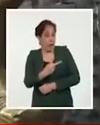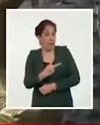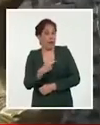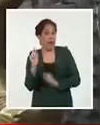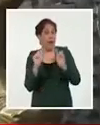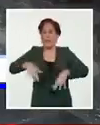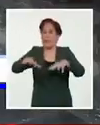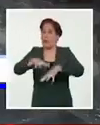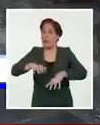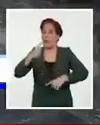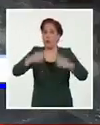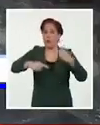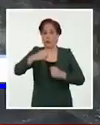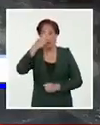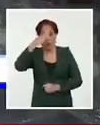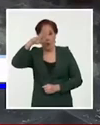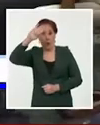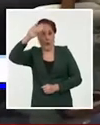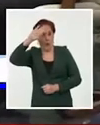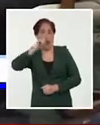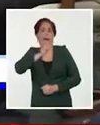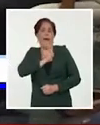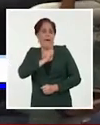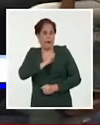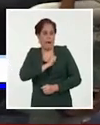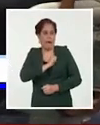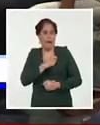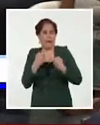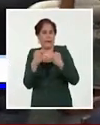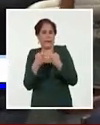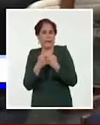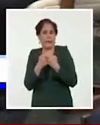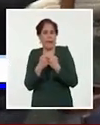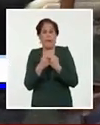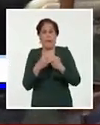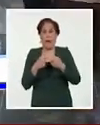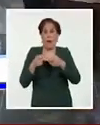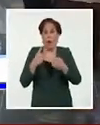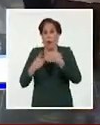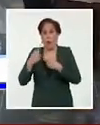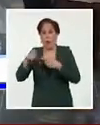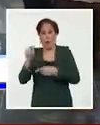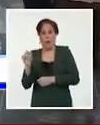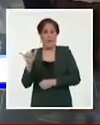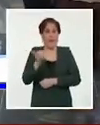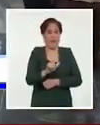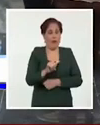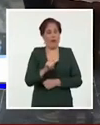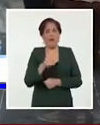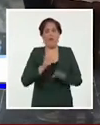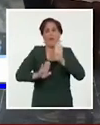entonces presidente del Partido de la Izquierda Europea y que ahora es presidente de